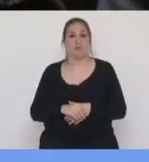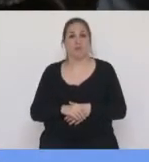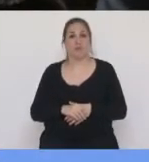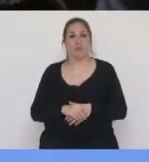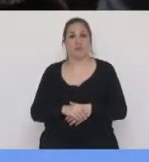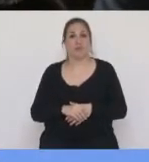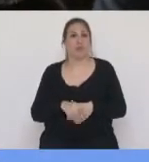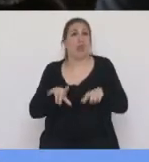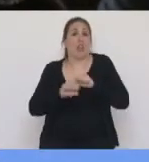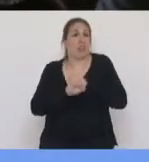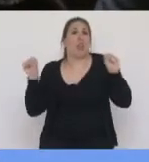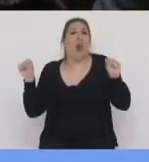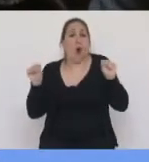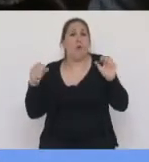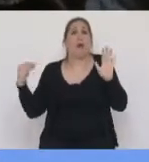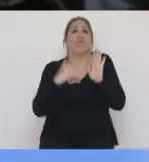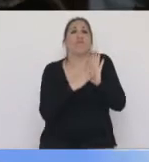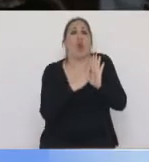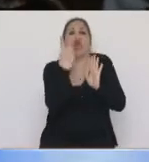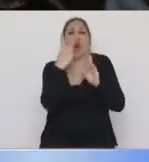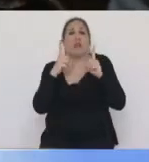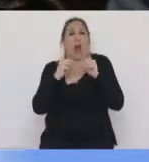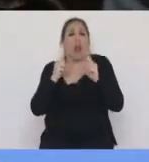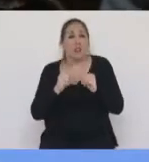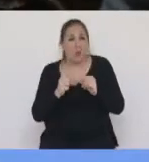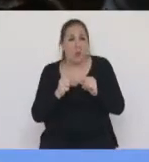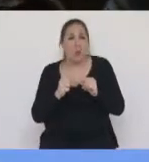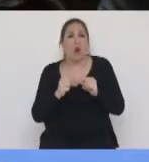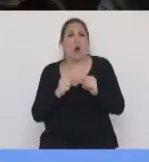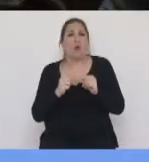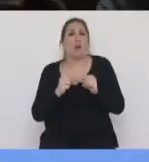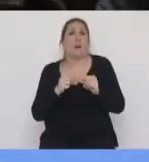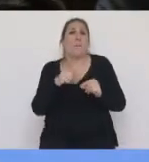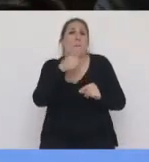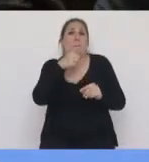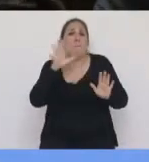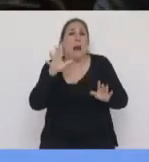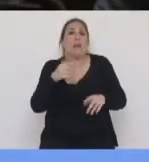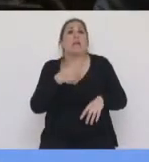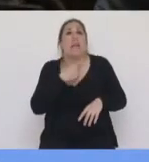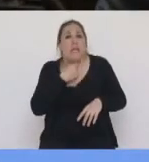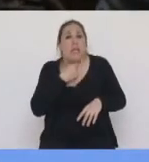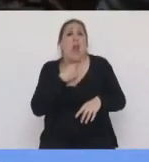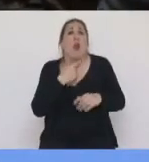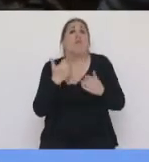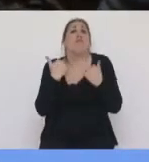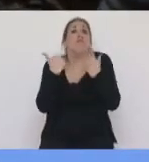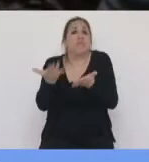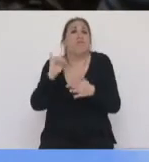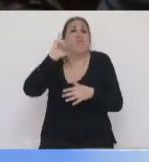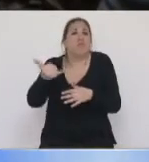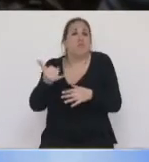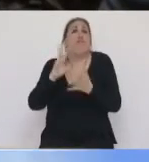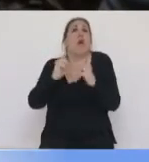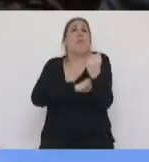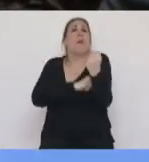y repentinamente dos artículos le darían lo que intentarían darle competencias facultades al tribunal superior de la